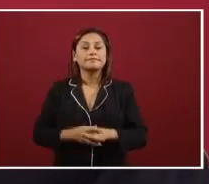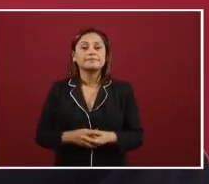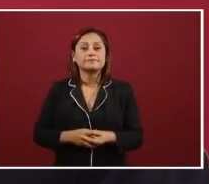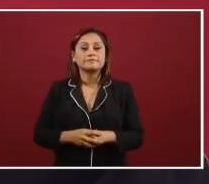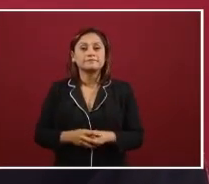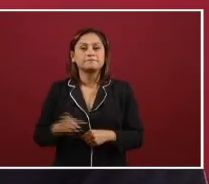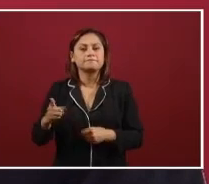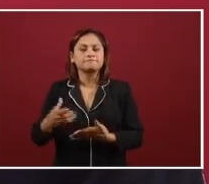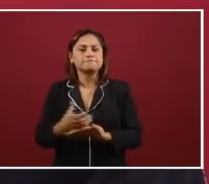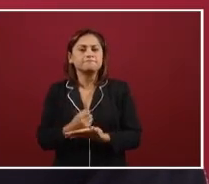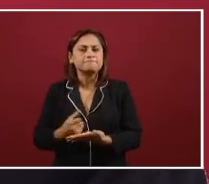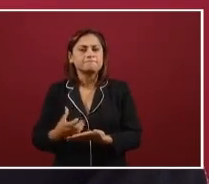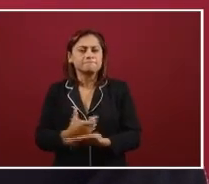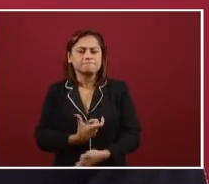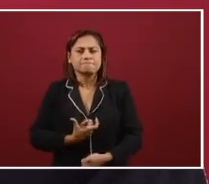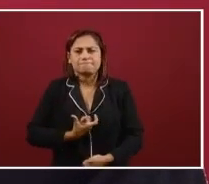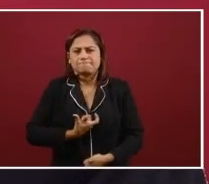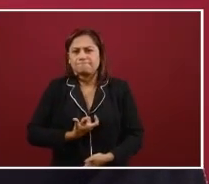muchas medallas.